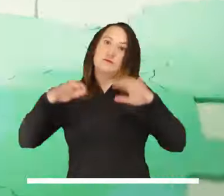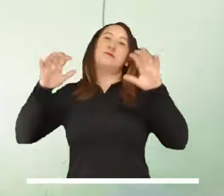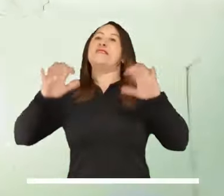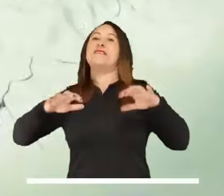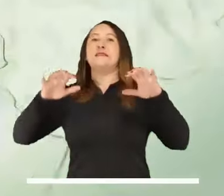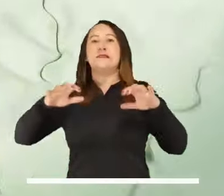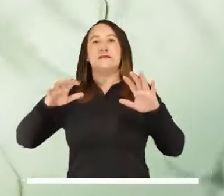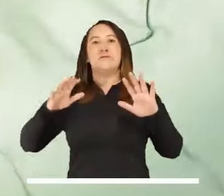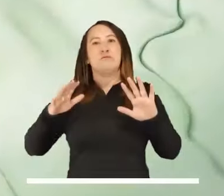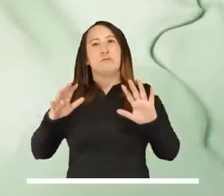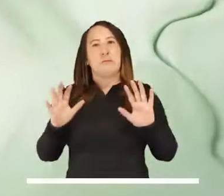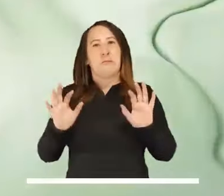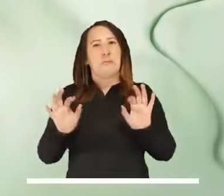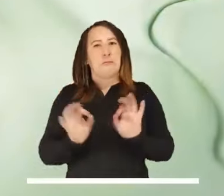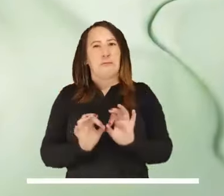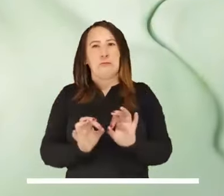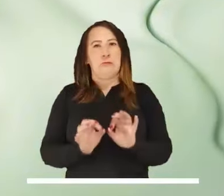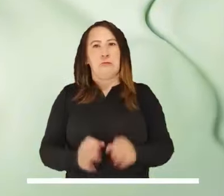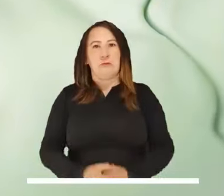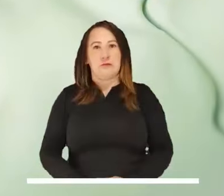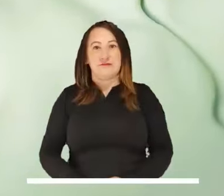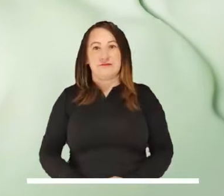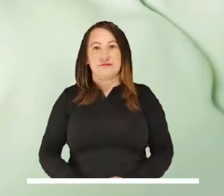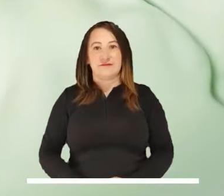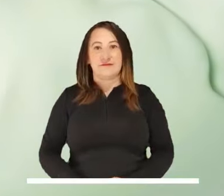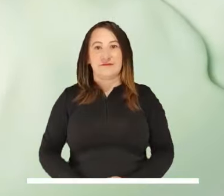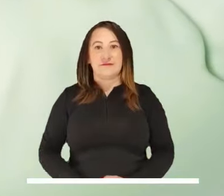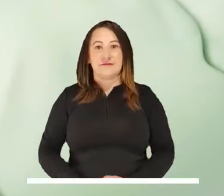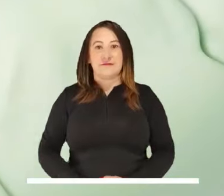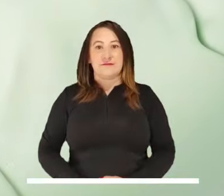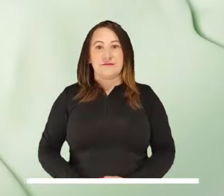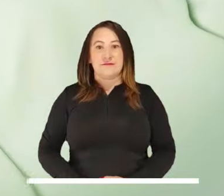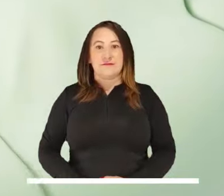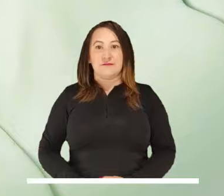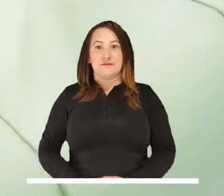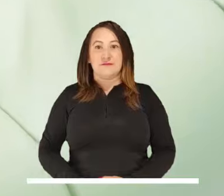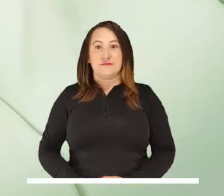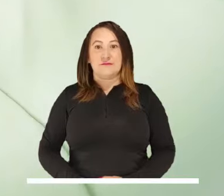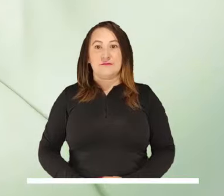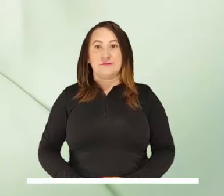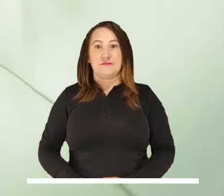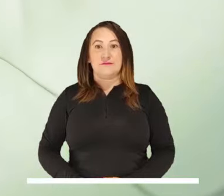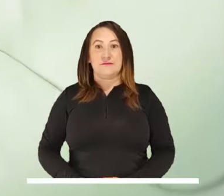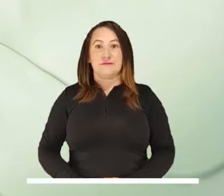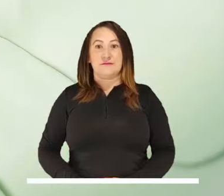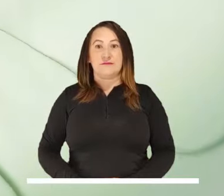En la capital, la probabilidad de precipitaciones será bastante baja.